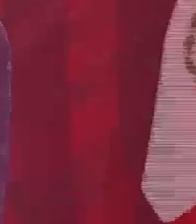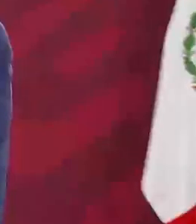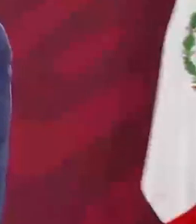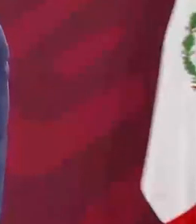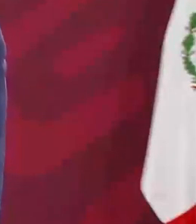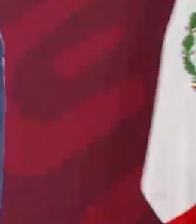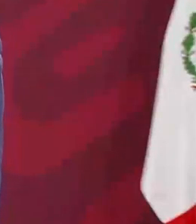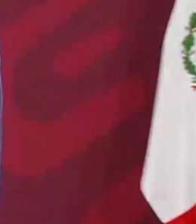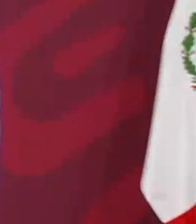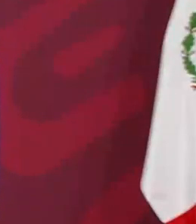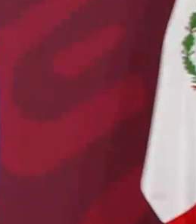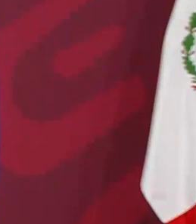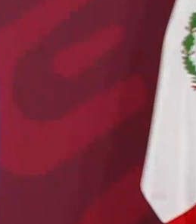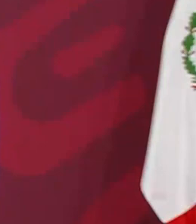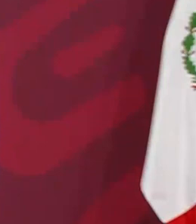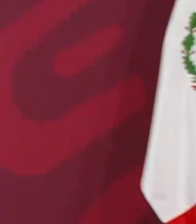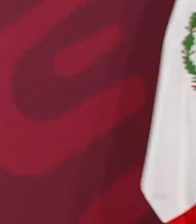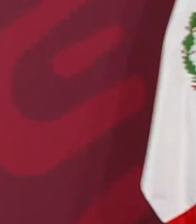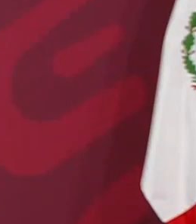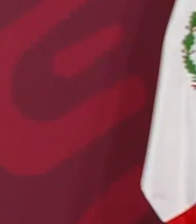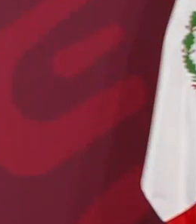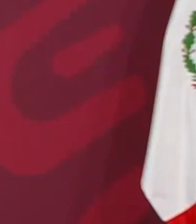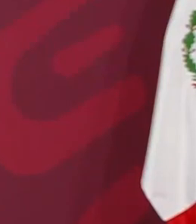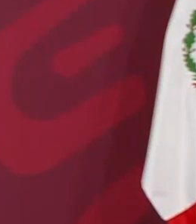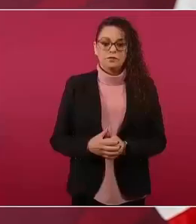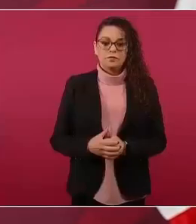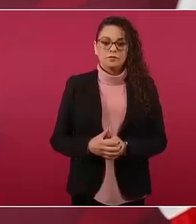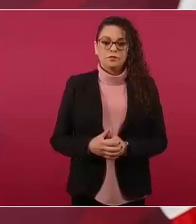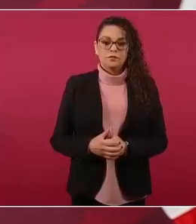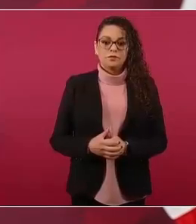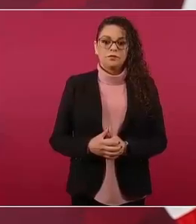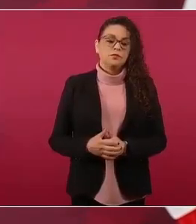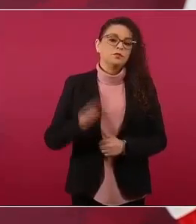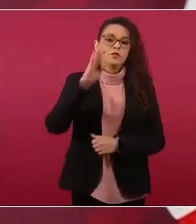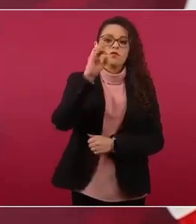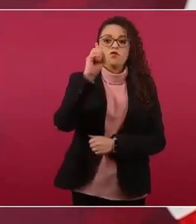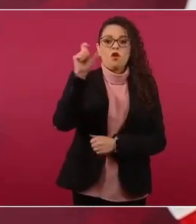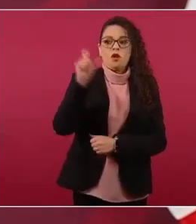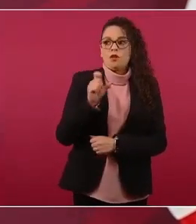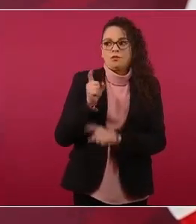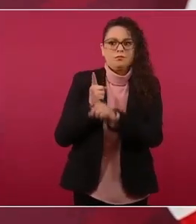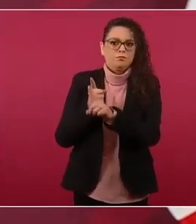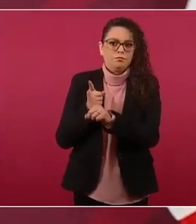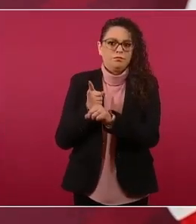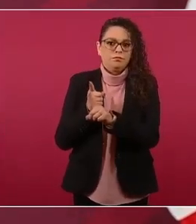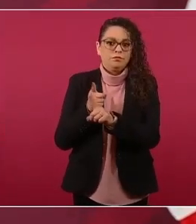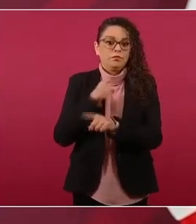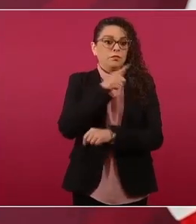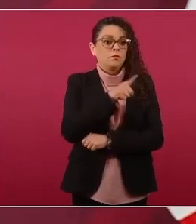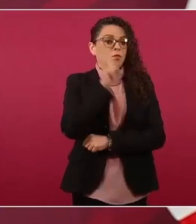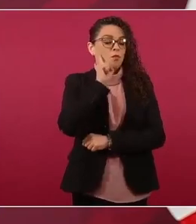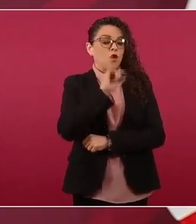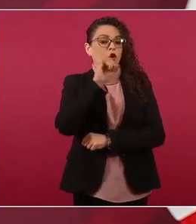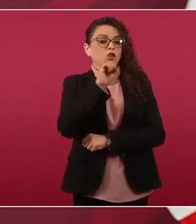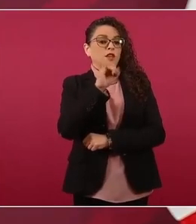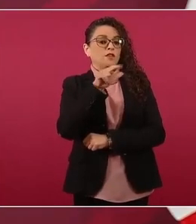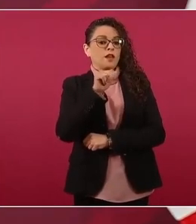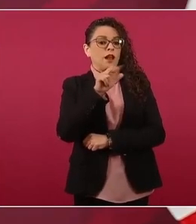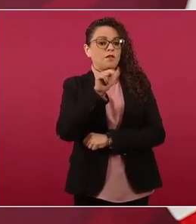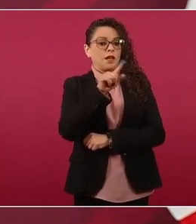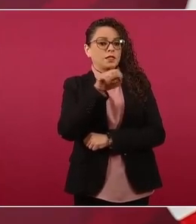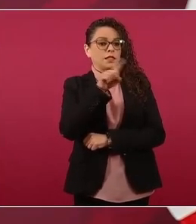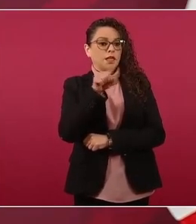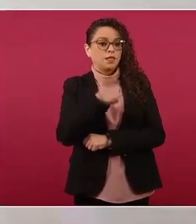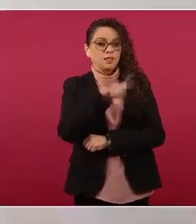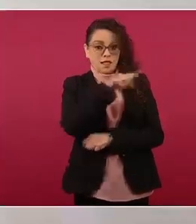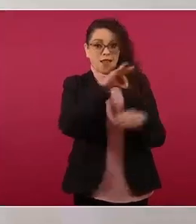no llamó a votar por Josefina Vázquez Mota, la candidata de su partido. Llamó a votar por